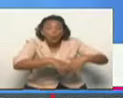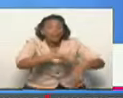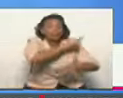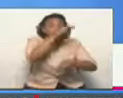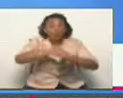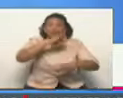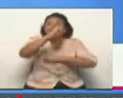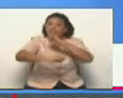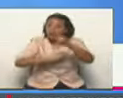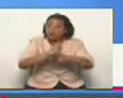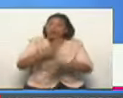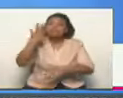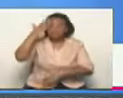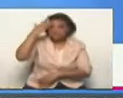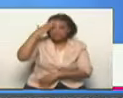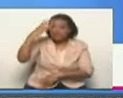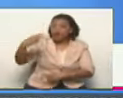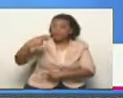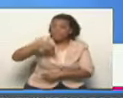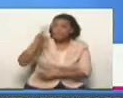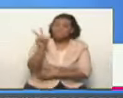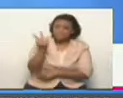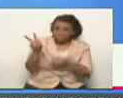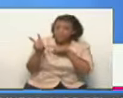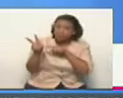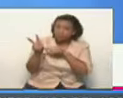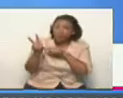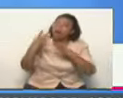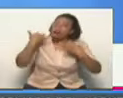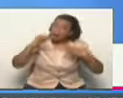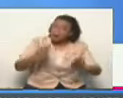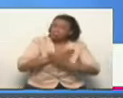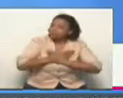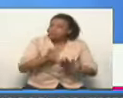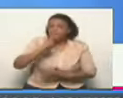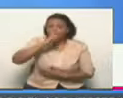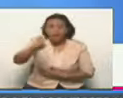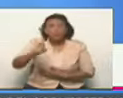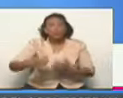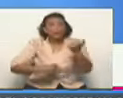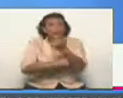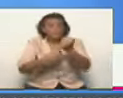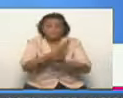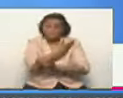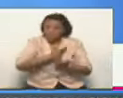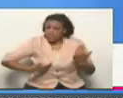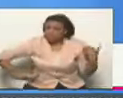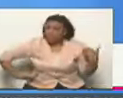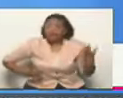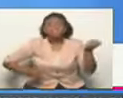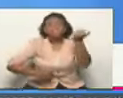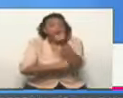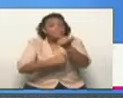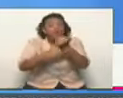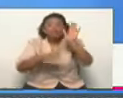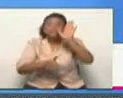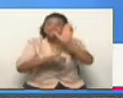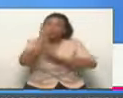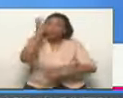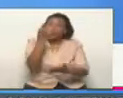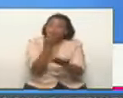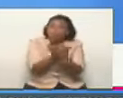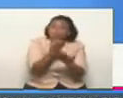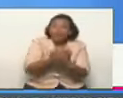e internacionales, saben a esta altura que cuentan con Nicolás Maduro Moro como presidente para apoyar el desarrollo económico